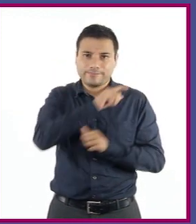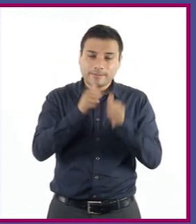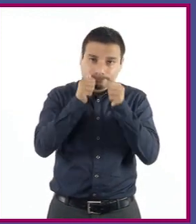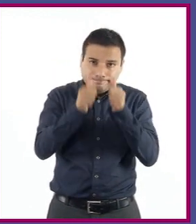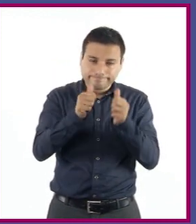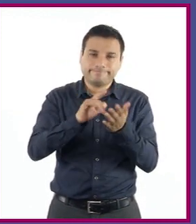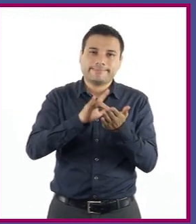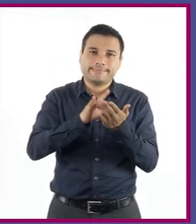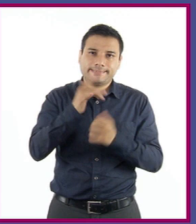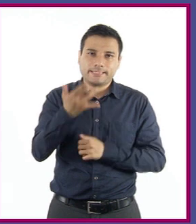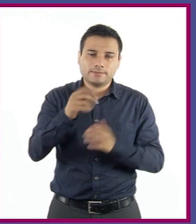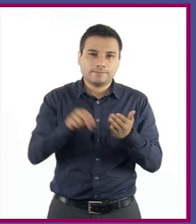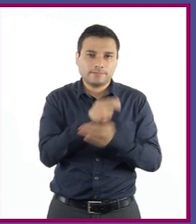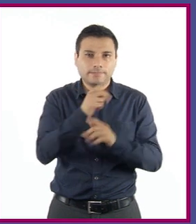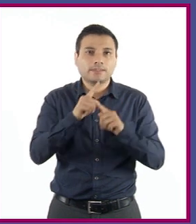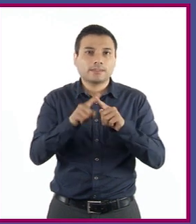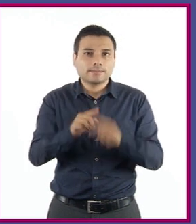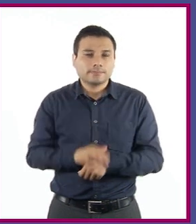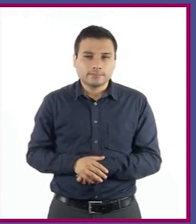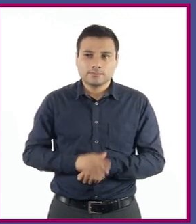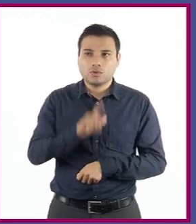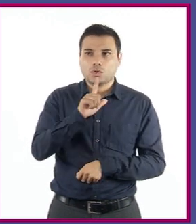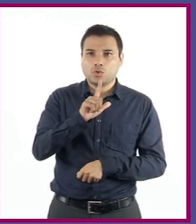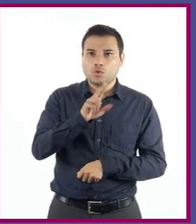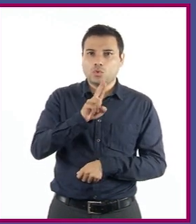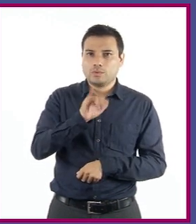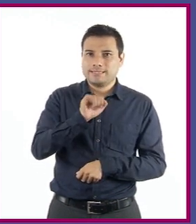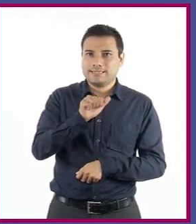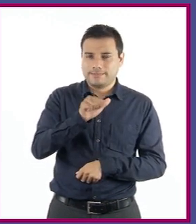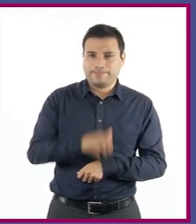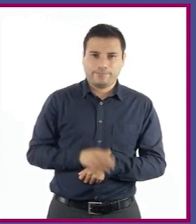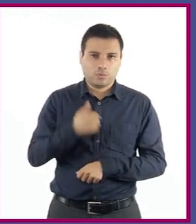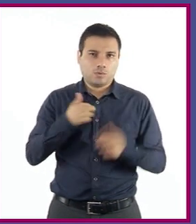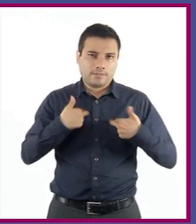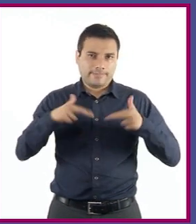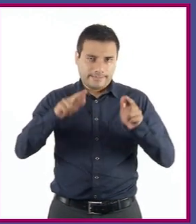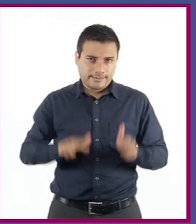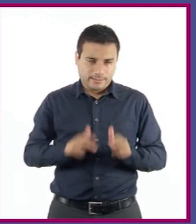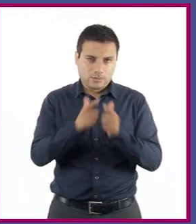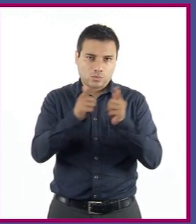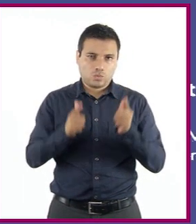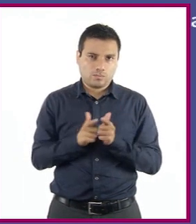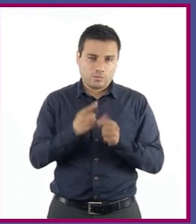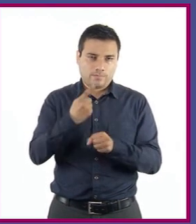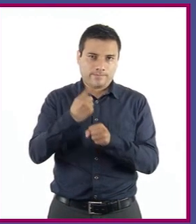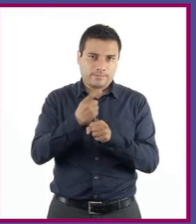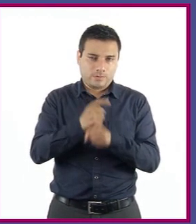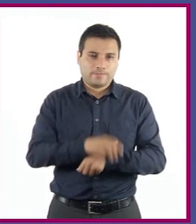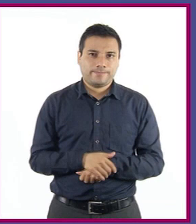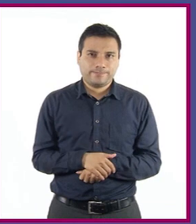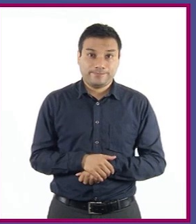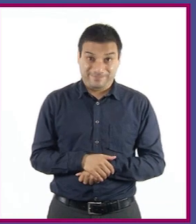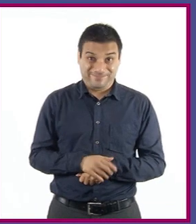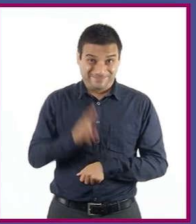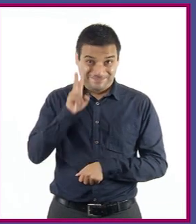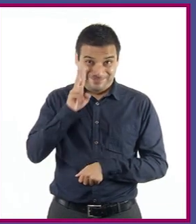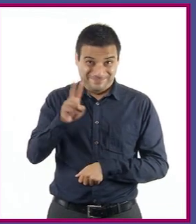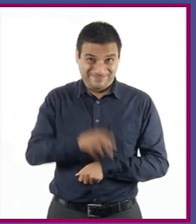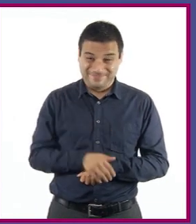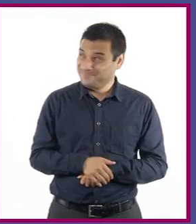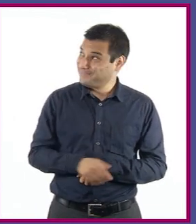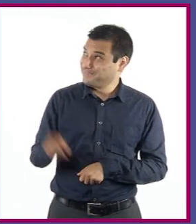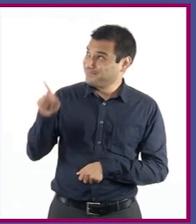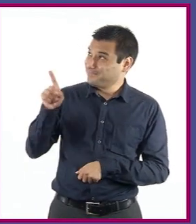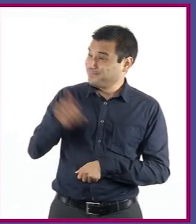la presente. Atentamente, Luisa Mena Lara, representante del grupo primero. Como podemos observar en